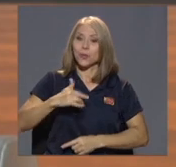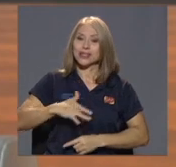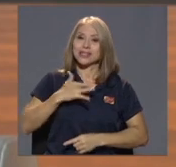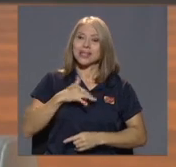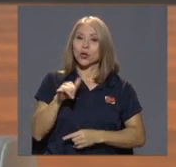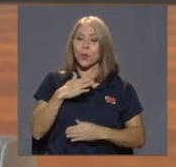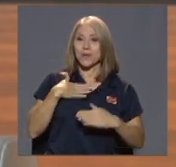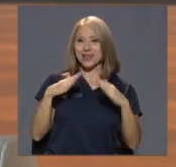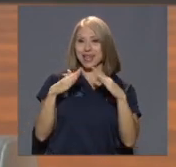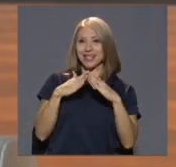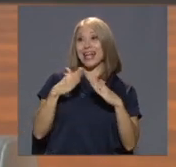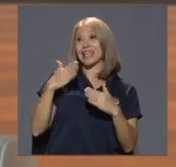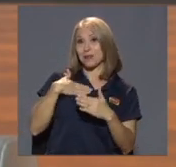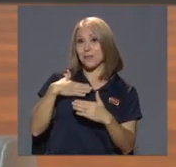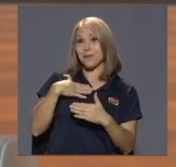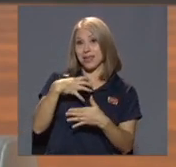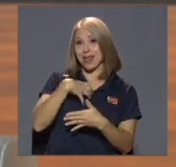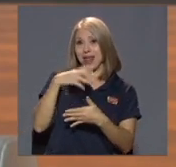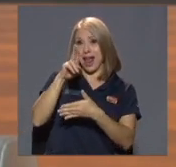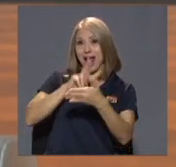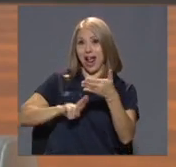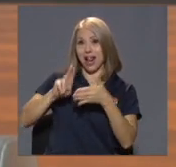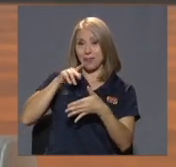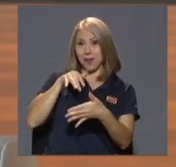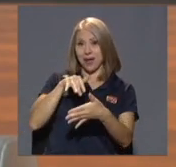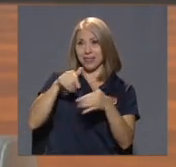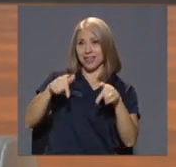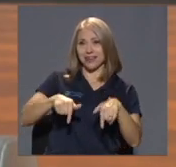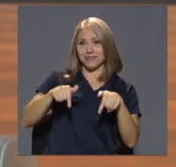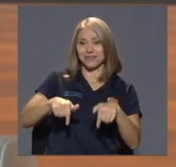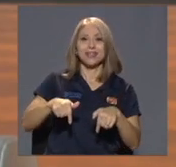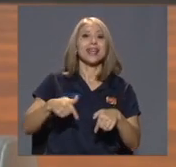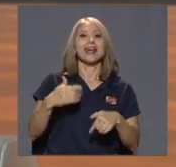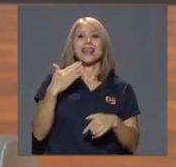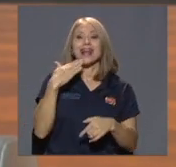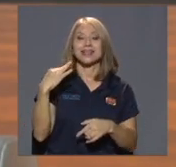mater. Muchísimas gracias por invitarme y aquí estamos para servir. Encantado.